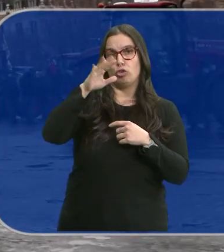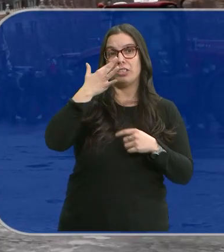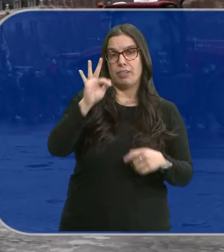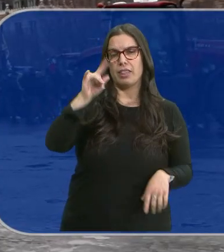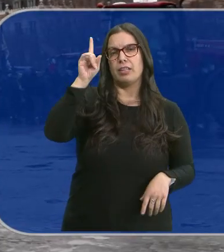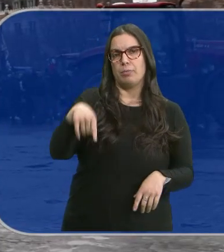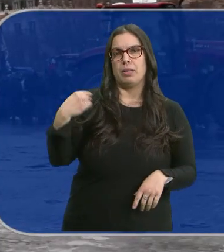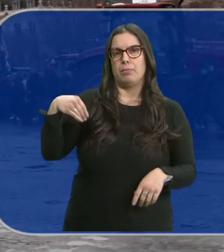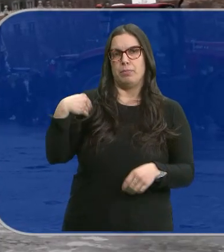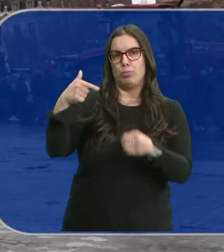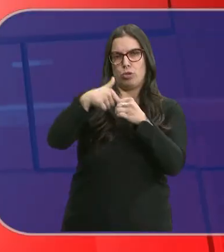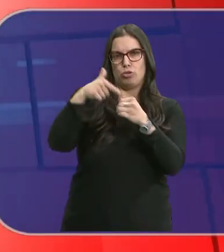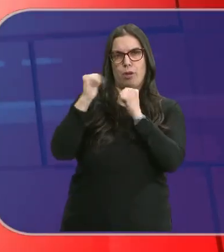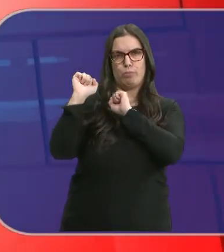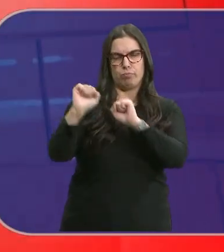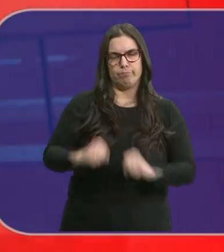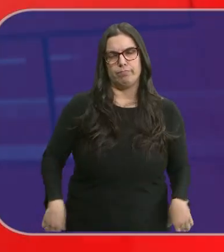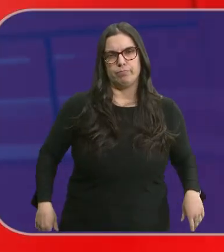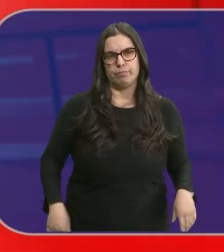país.